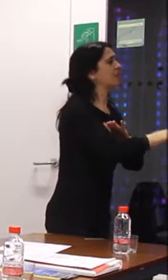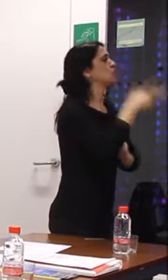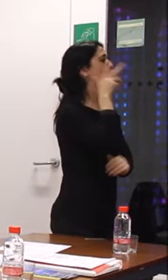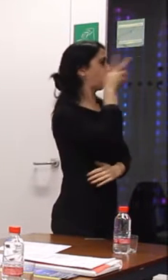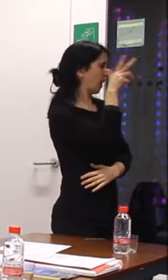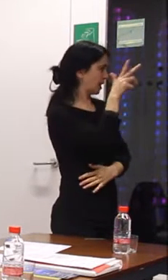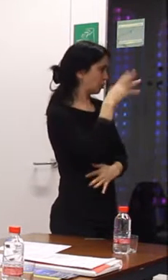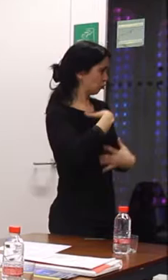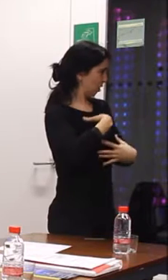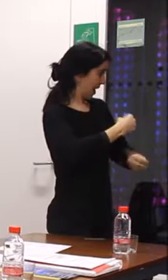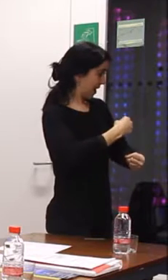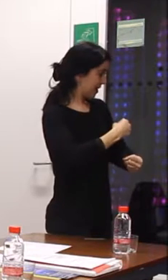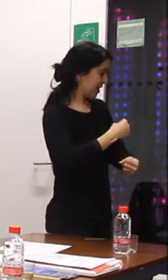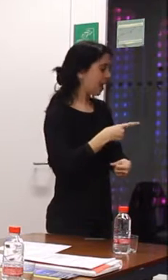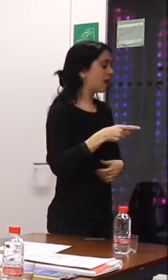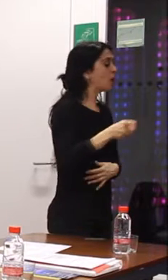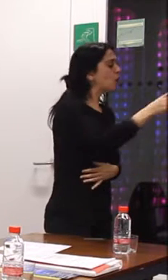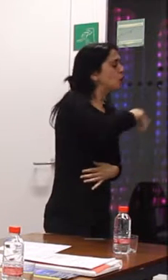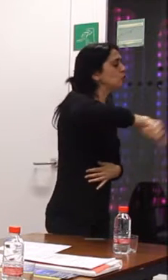caso a la energía.